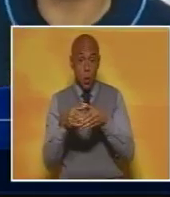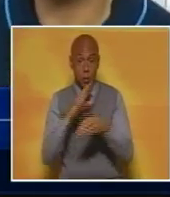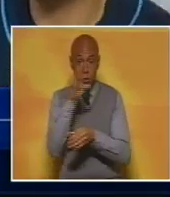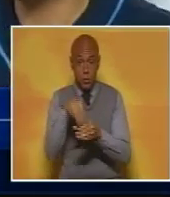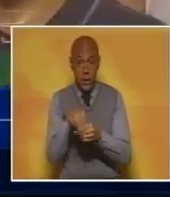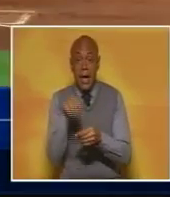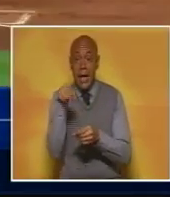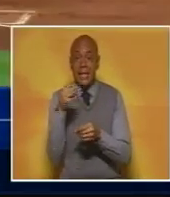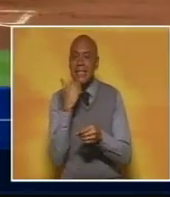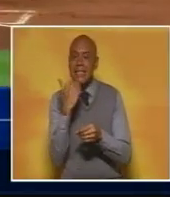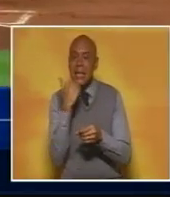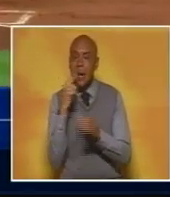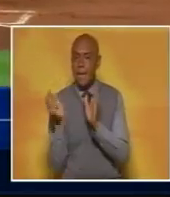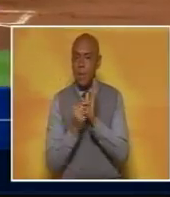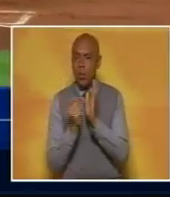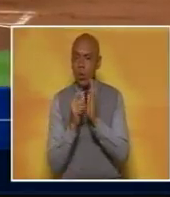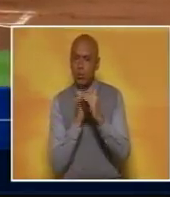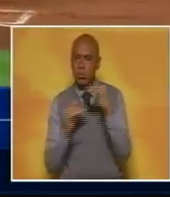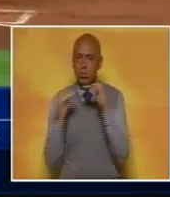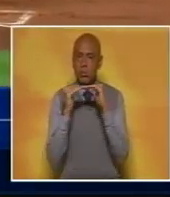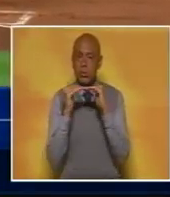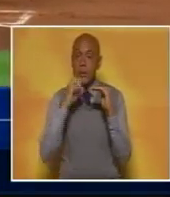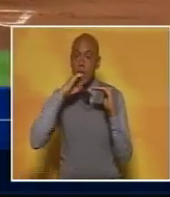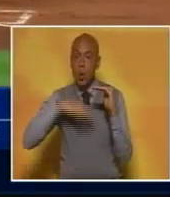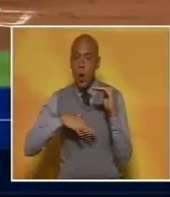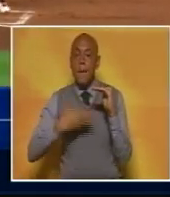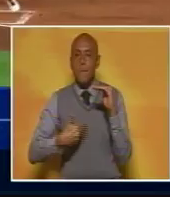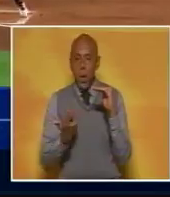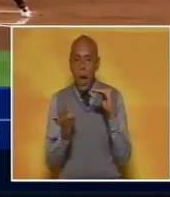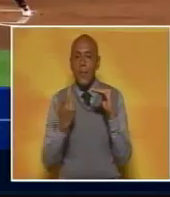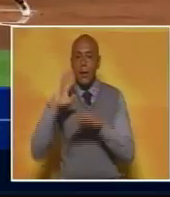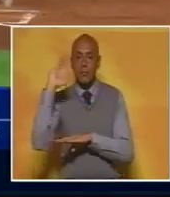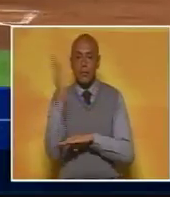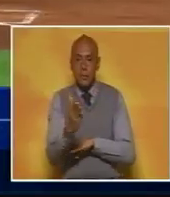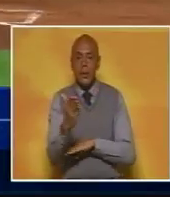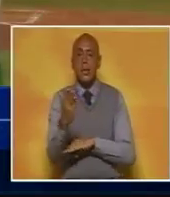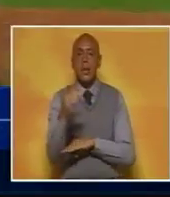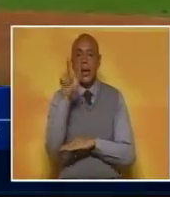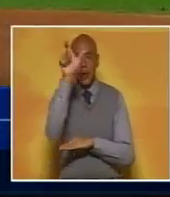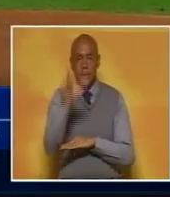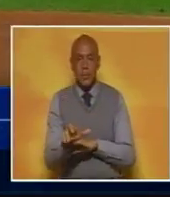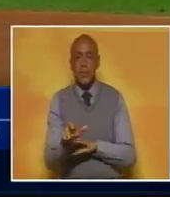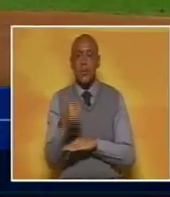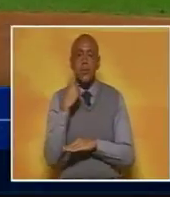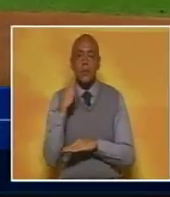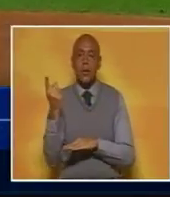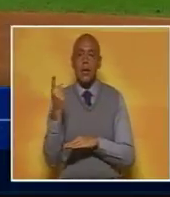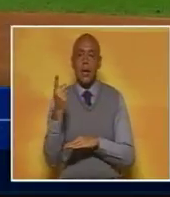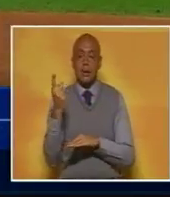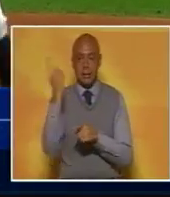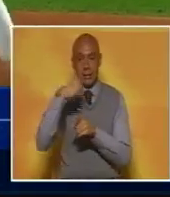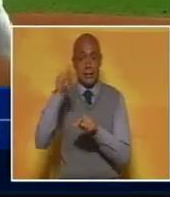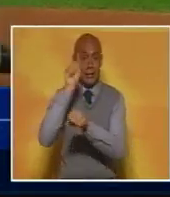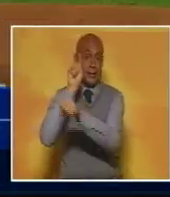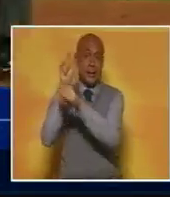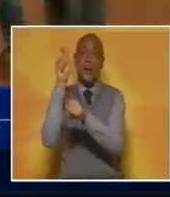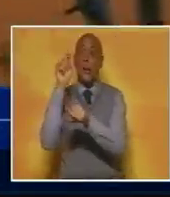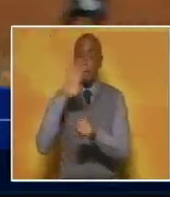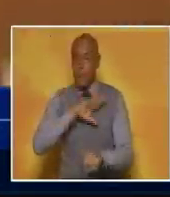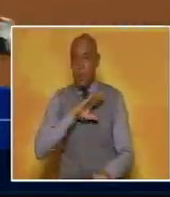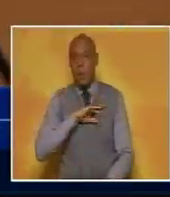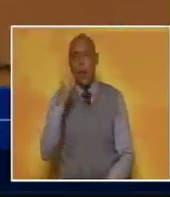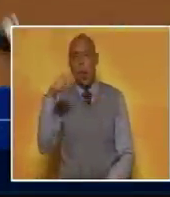cerca de registrar una marca histórica que podría quebrar el récord que más hit en una postemporada, una marca que posee